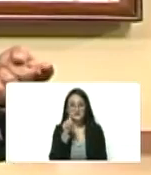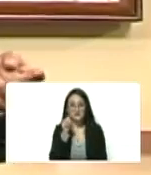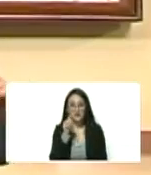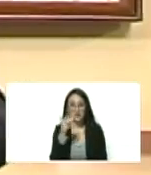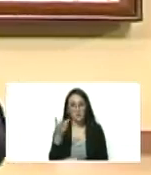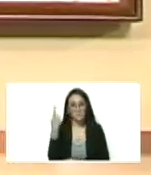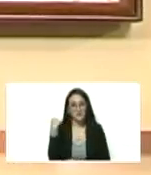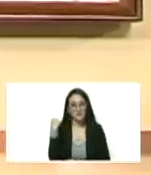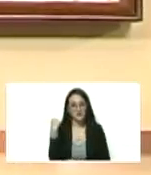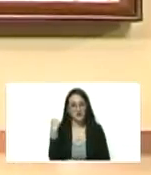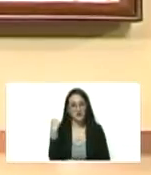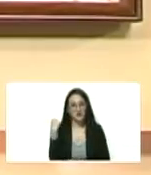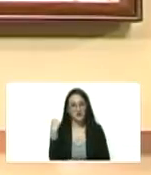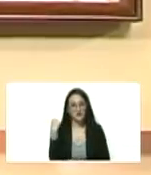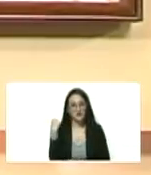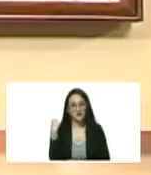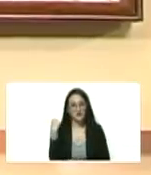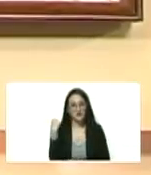pasado